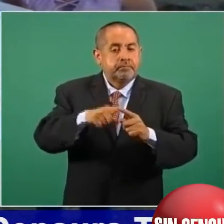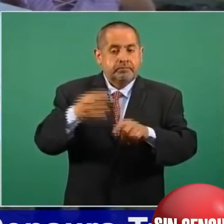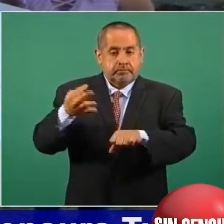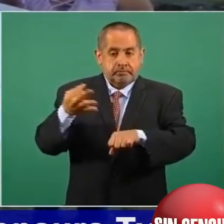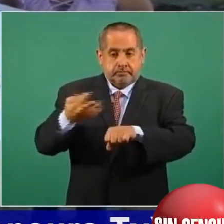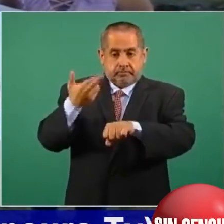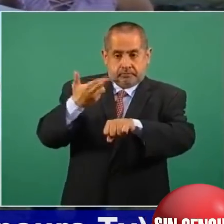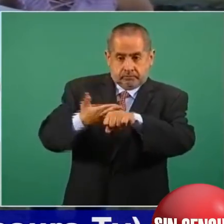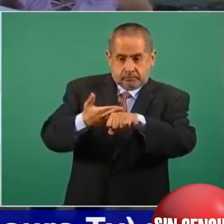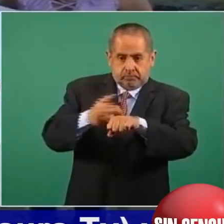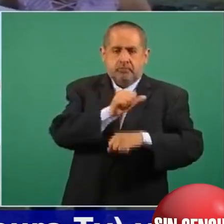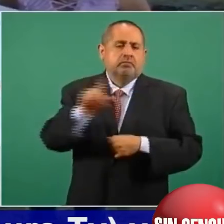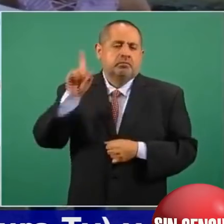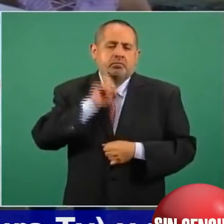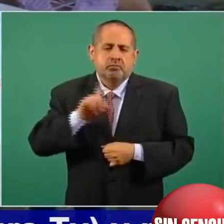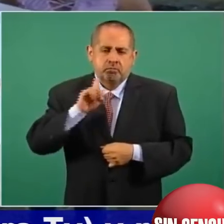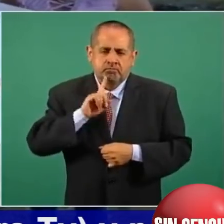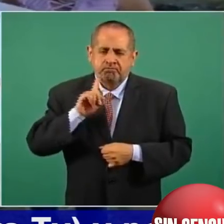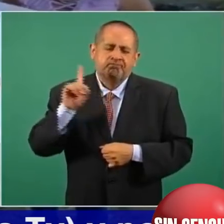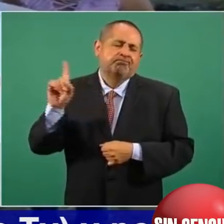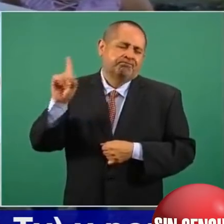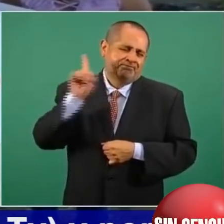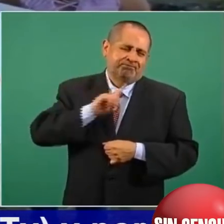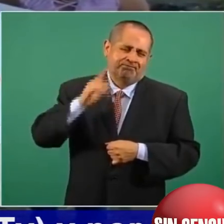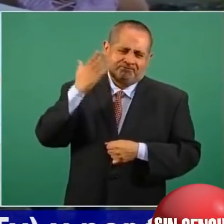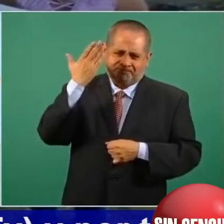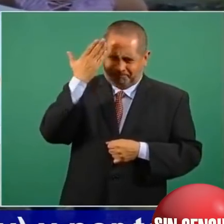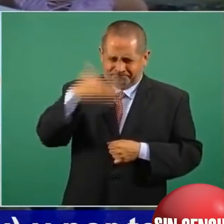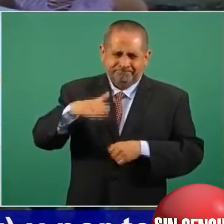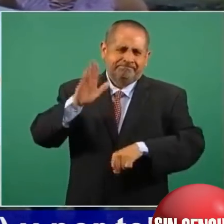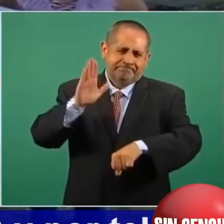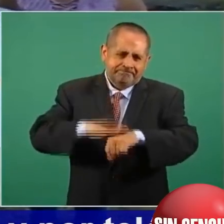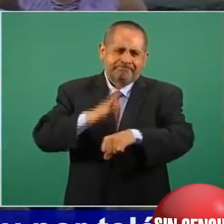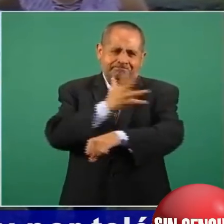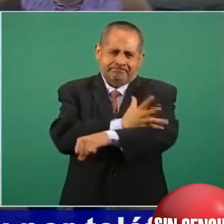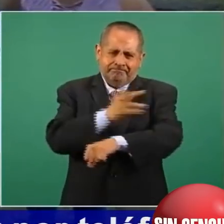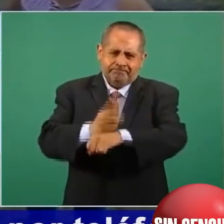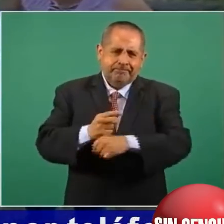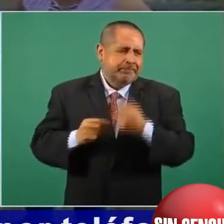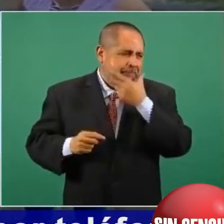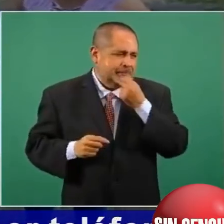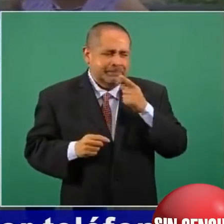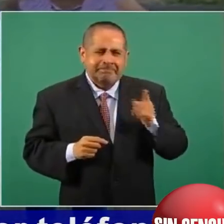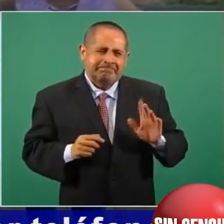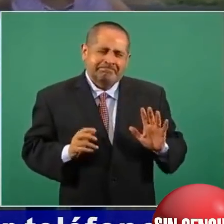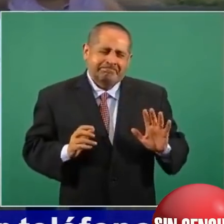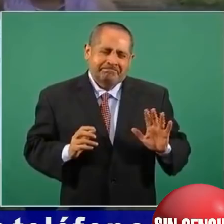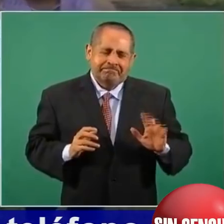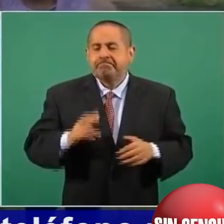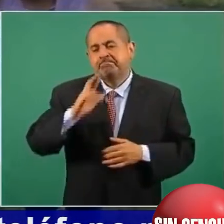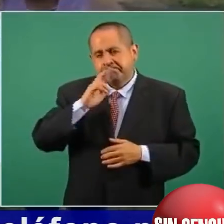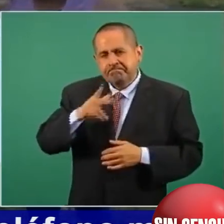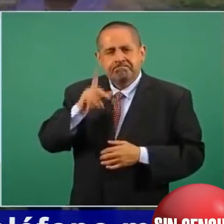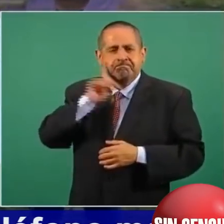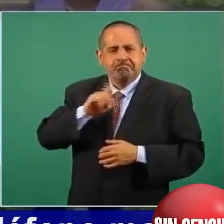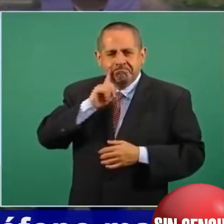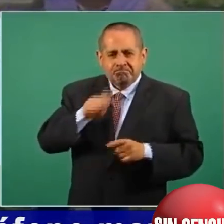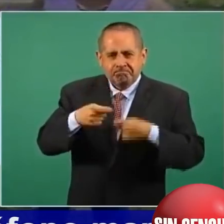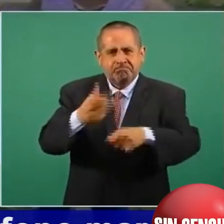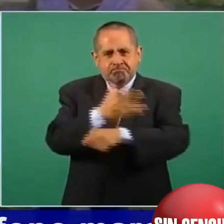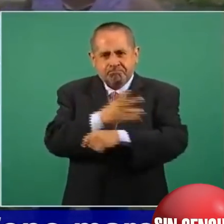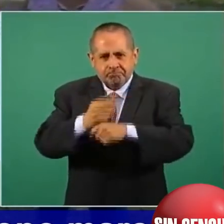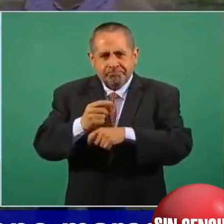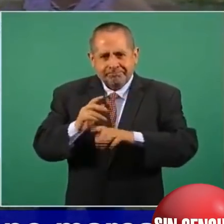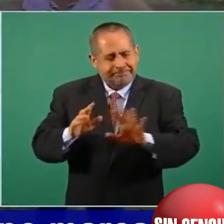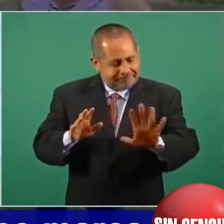tesorero sea mujer, porque las mujeres son más honradas que los hombres. Entonces, ya hablé,